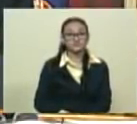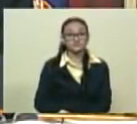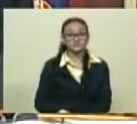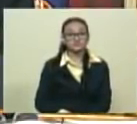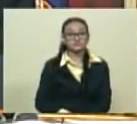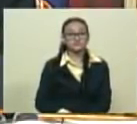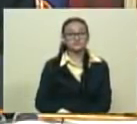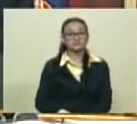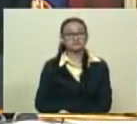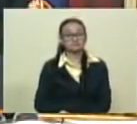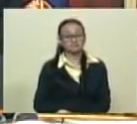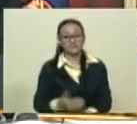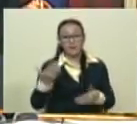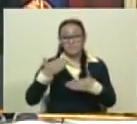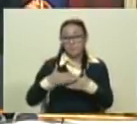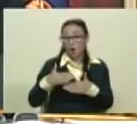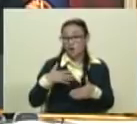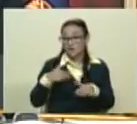mano el trancazo. ¿Ah?